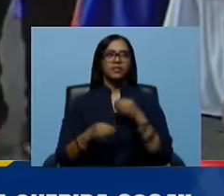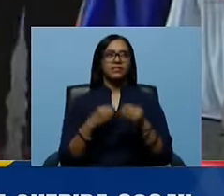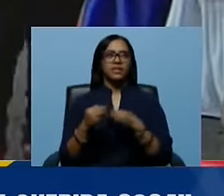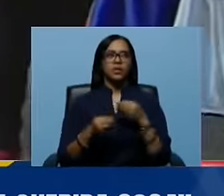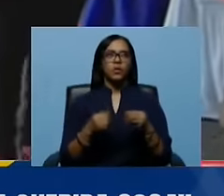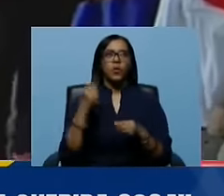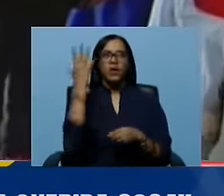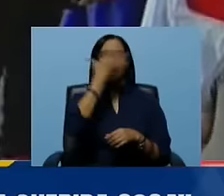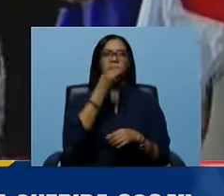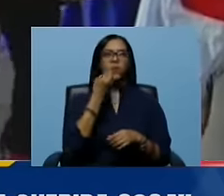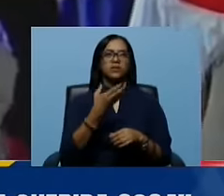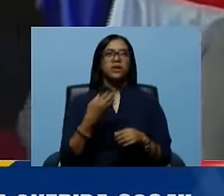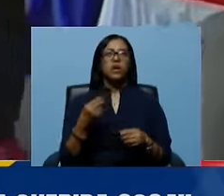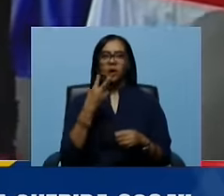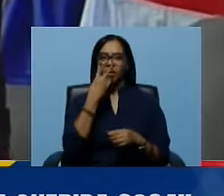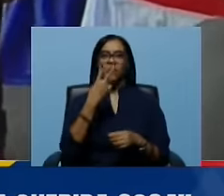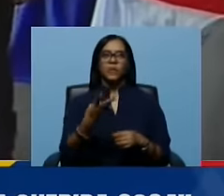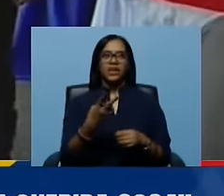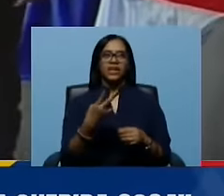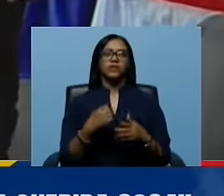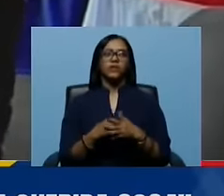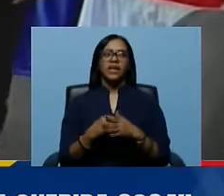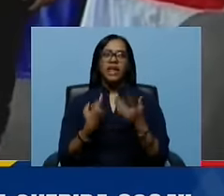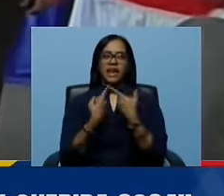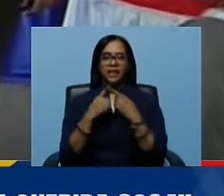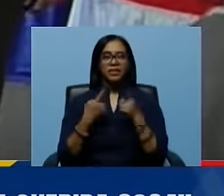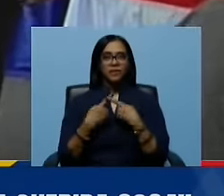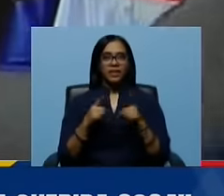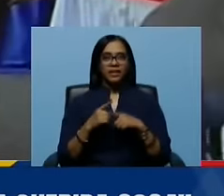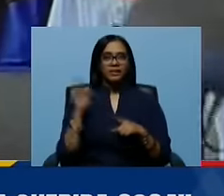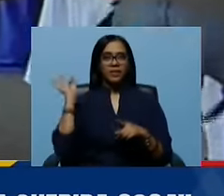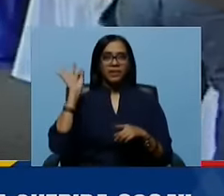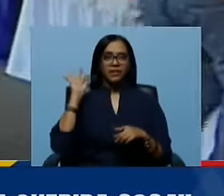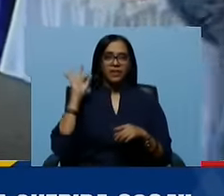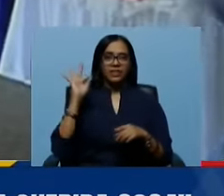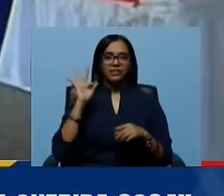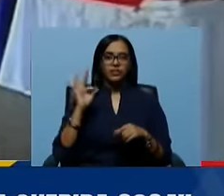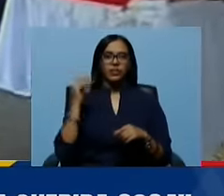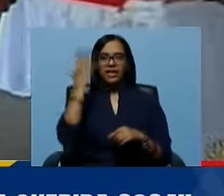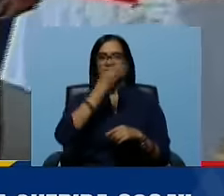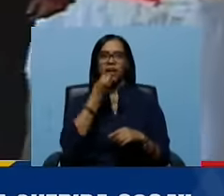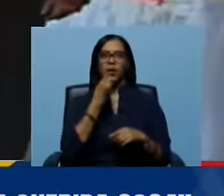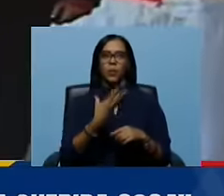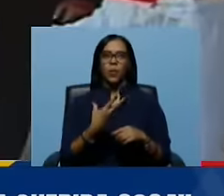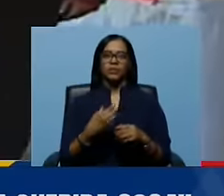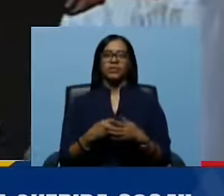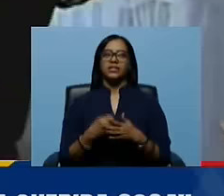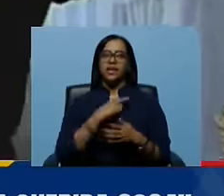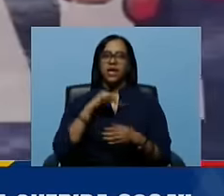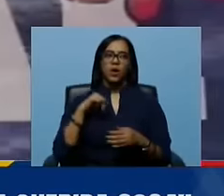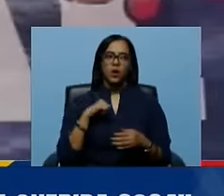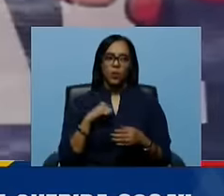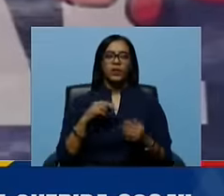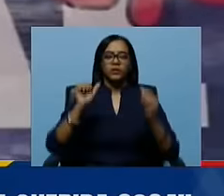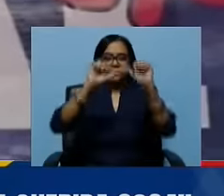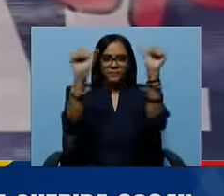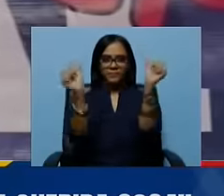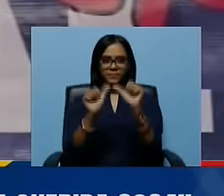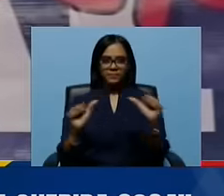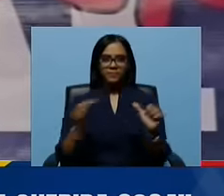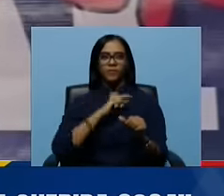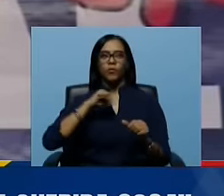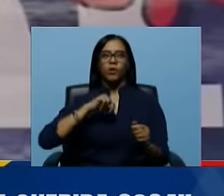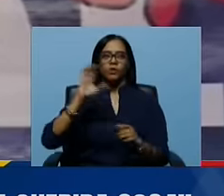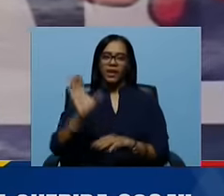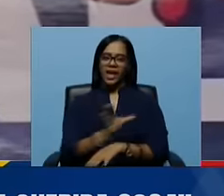una hermosura lo que hemos visto a través de las distintas manifestaciones hermosas que nuestros artesanos, nuestros